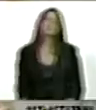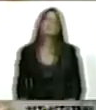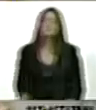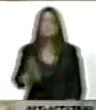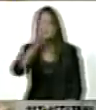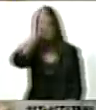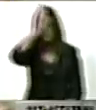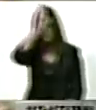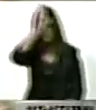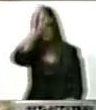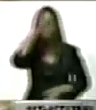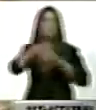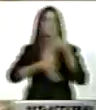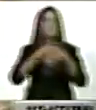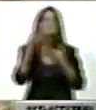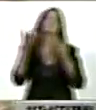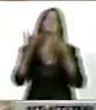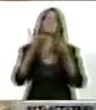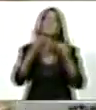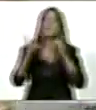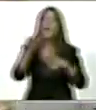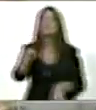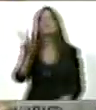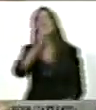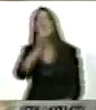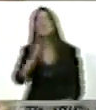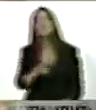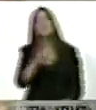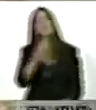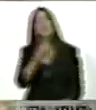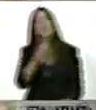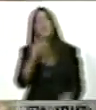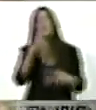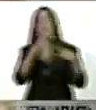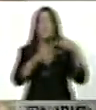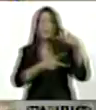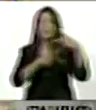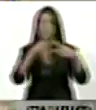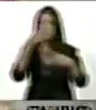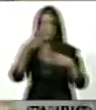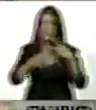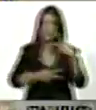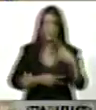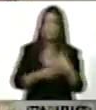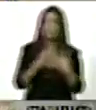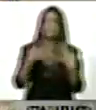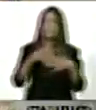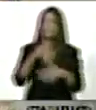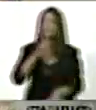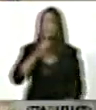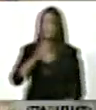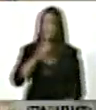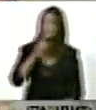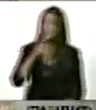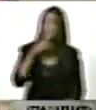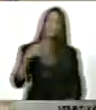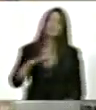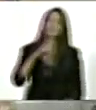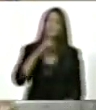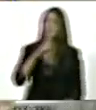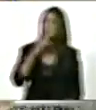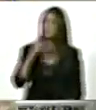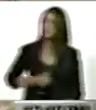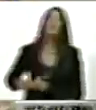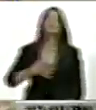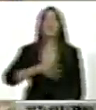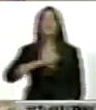ha definido el diálogo en Venezuela, y él lo ha llamado, que es un proceso arduo, un proceso complejo.